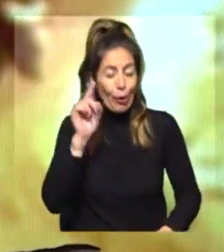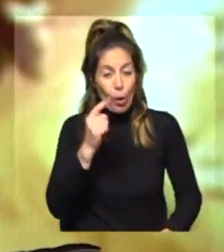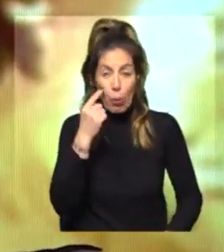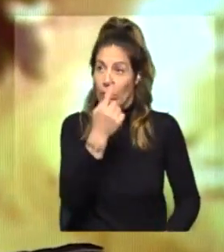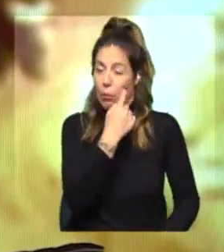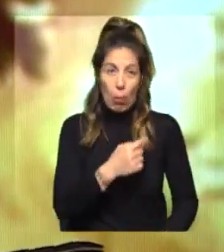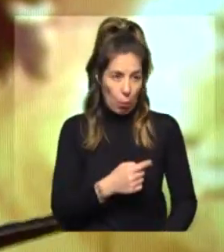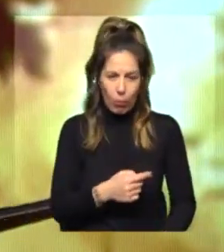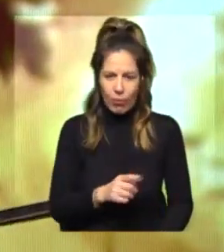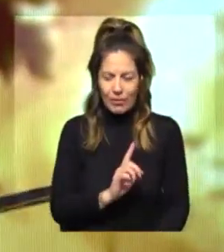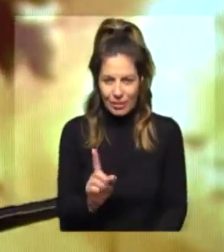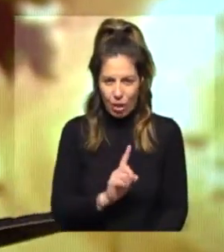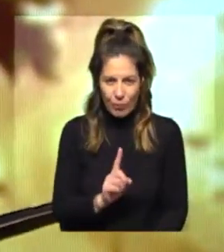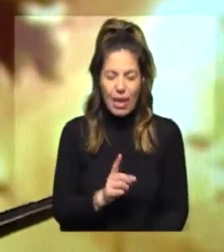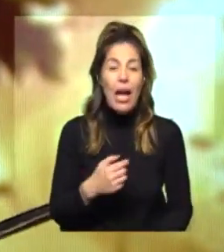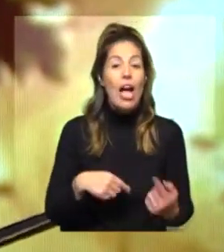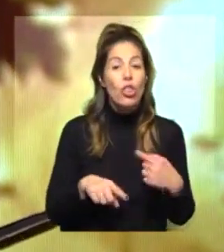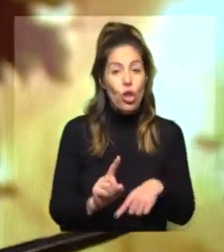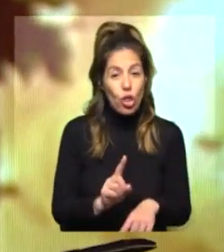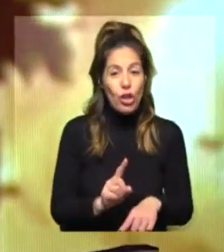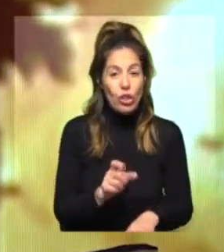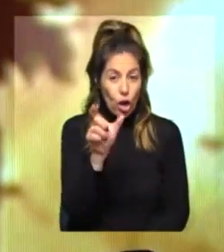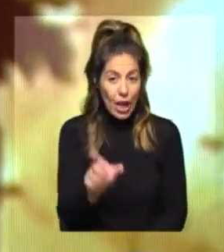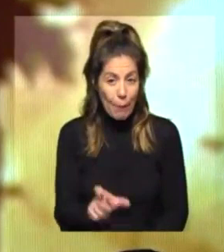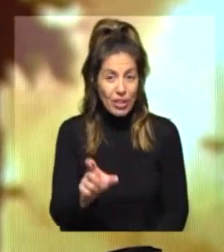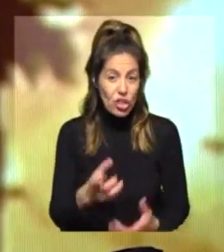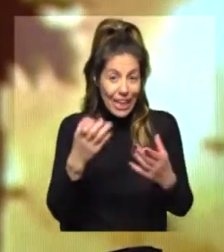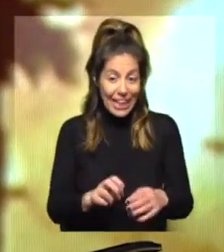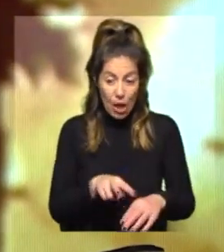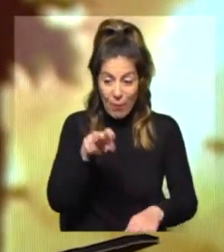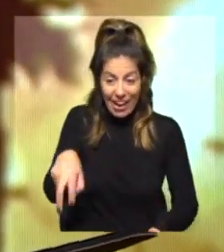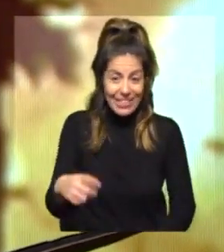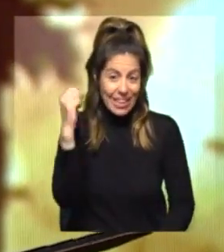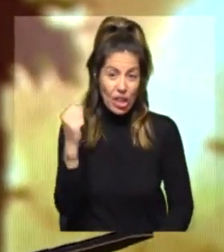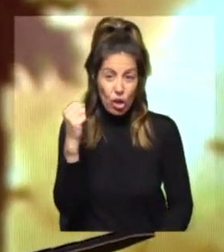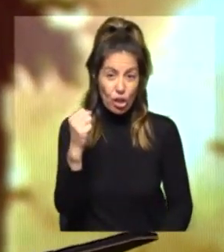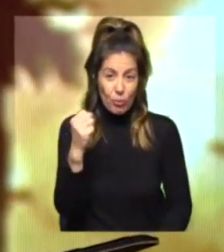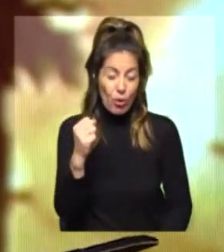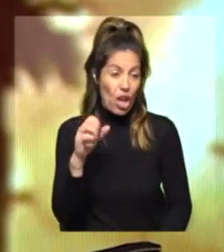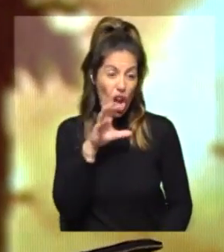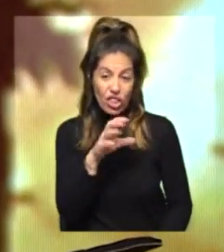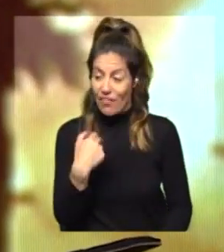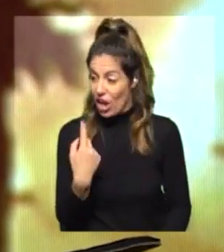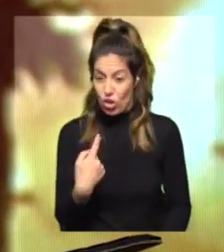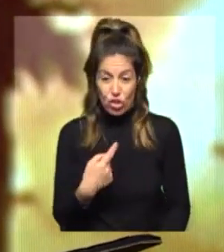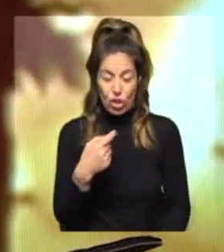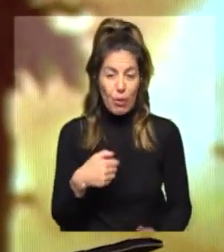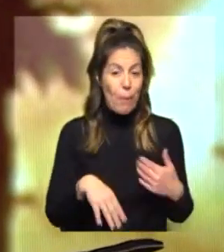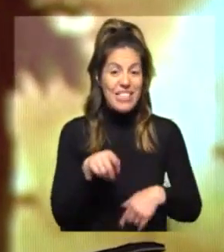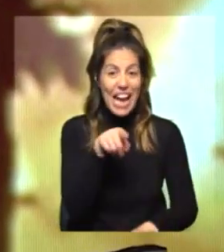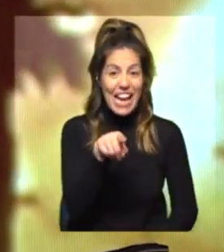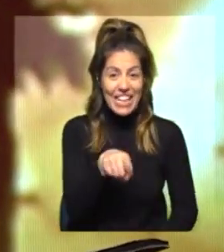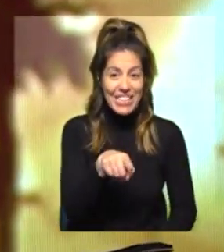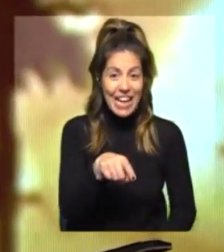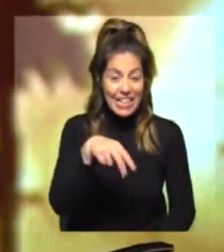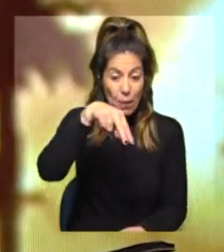desorbitados a todo esto el resto de la gente quería bajarse del Ómnibus y y nos odiaba pero sobre todo a ella que era la que se había